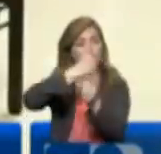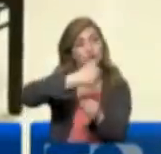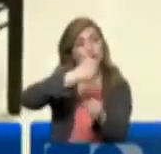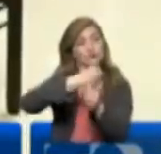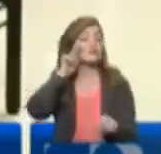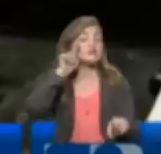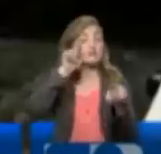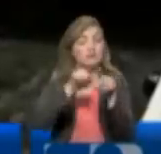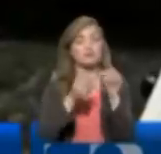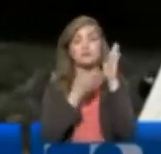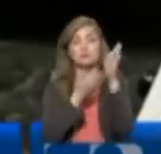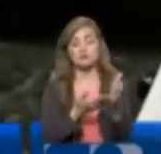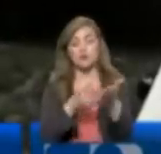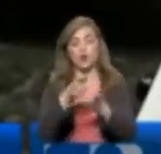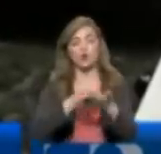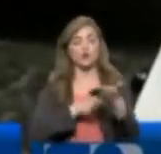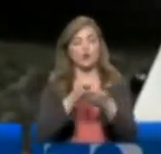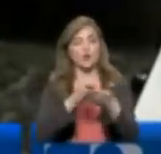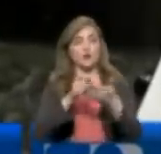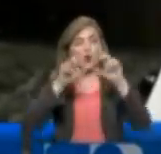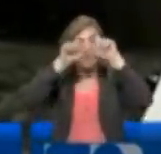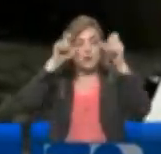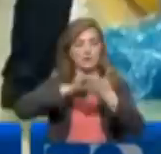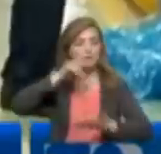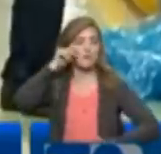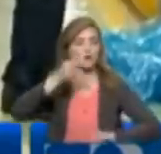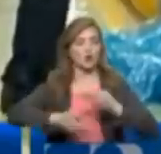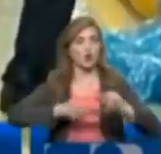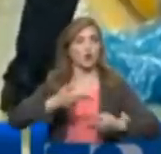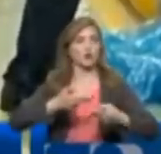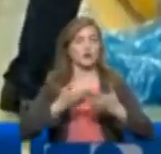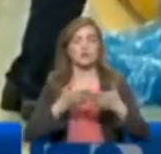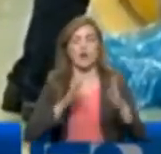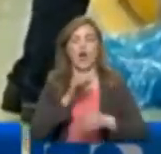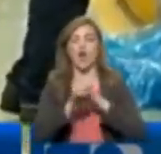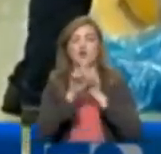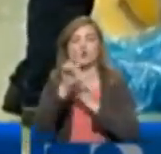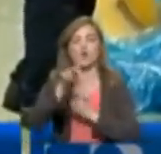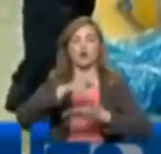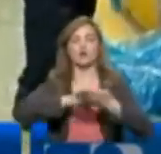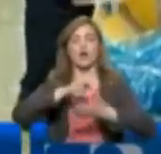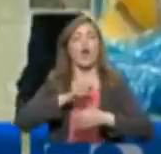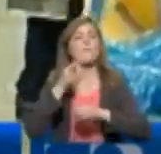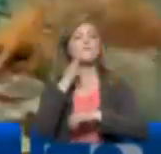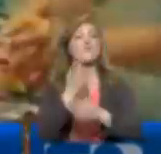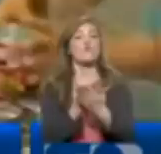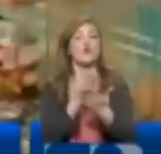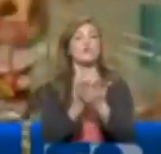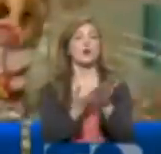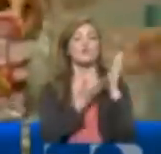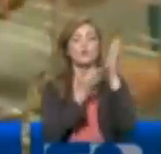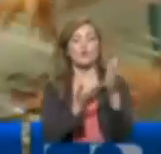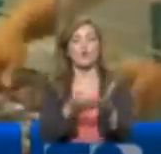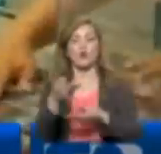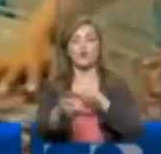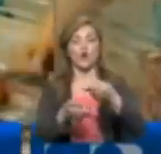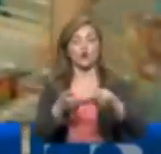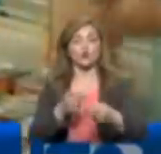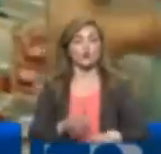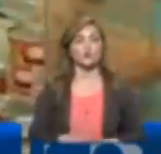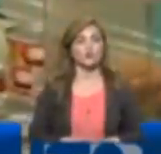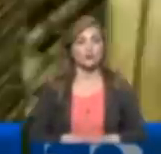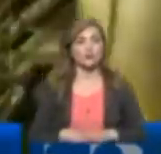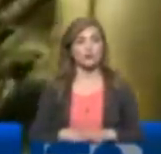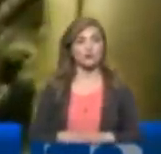acordaron por ejemplo el contrato de emprendimiento que permitirá ampliar a tres años el periodo de prueba para esa modalidad de negocios y